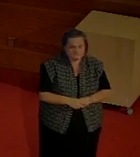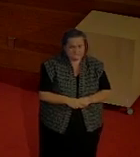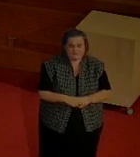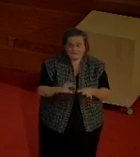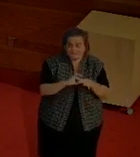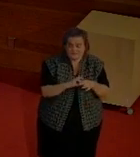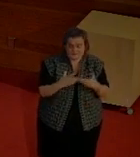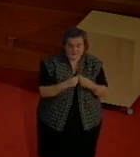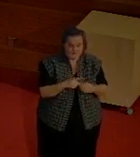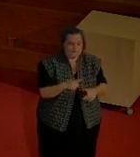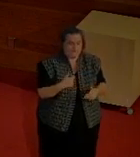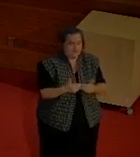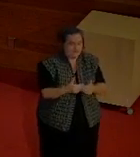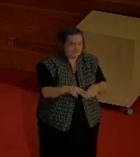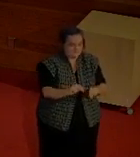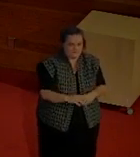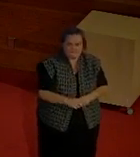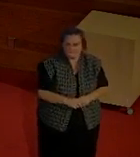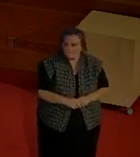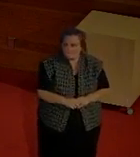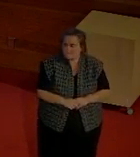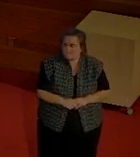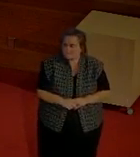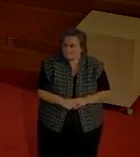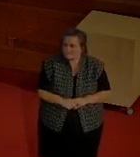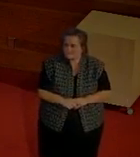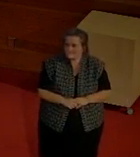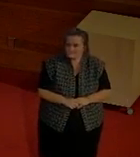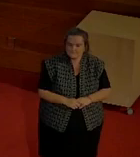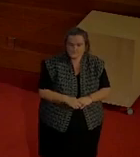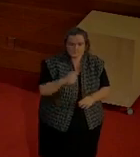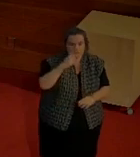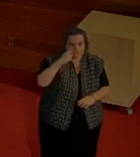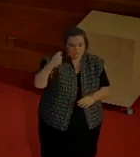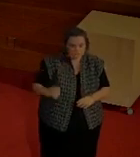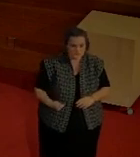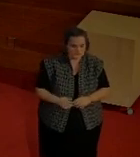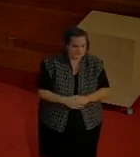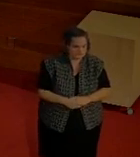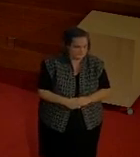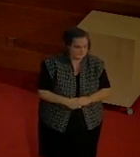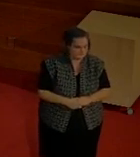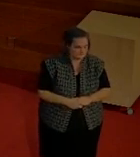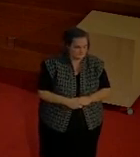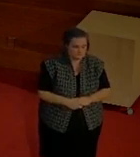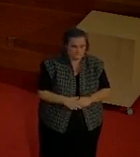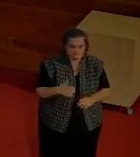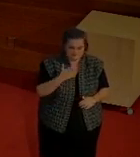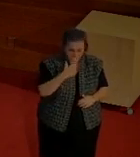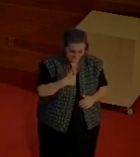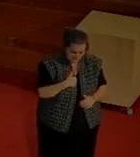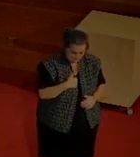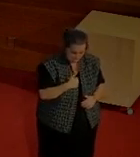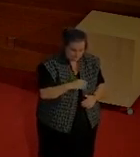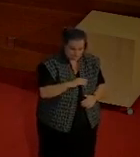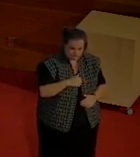y termino en este punto Ucrania si yo soy